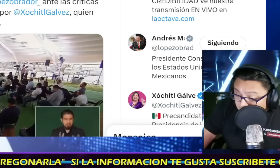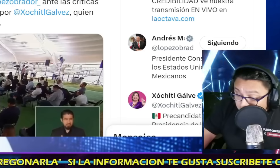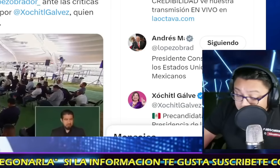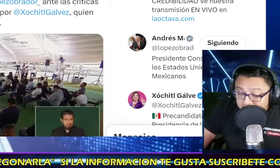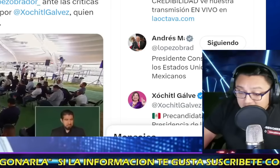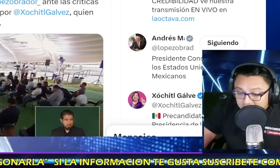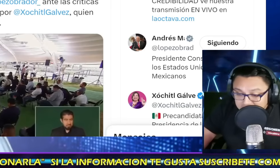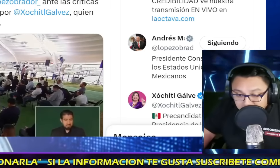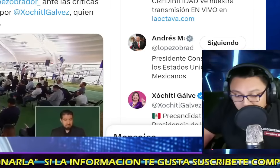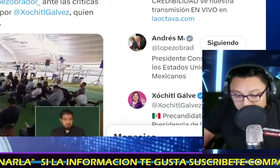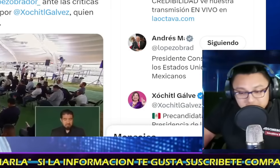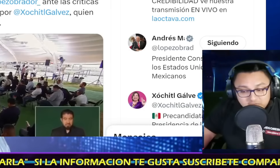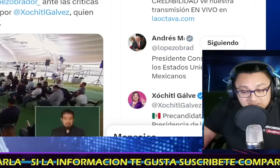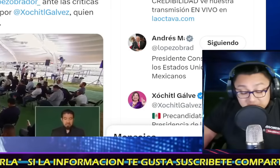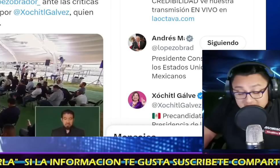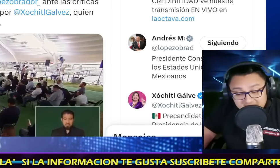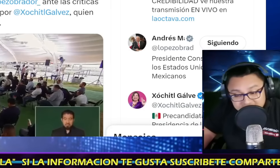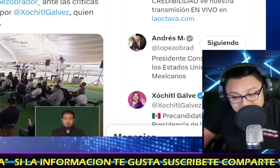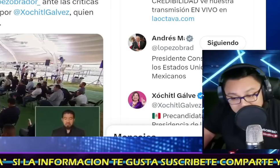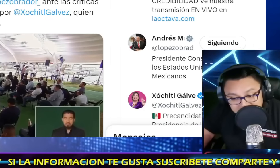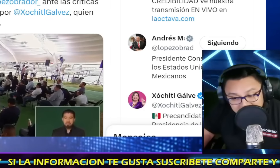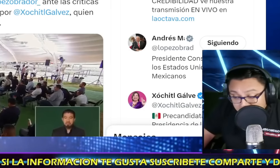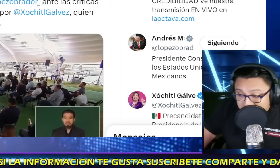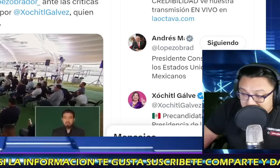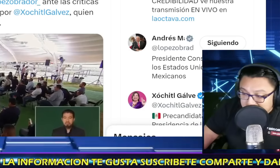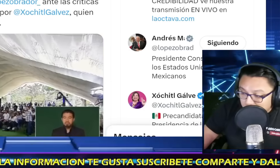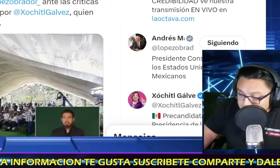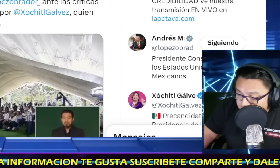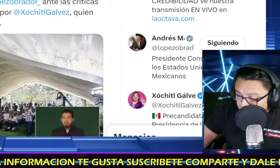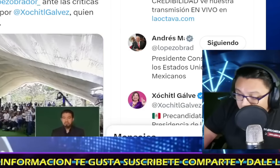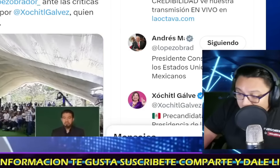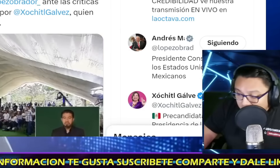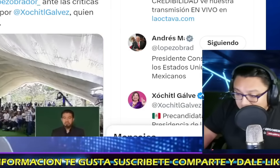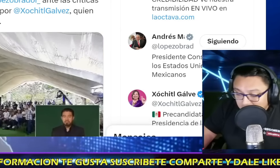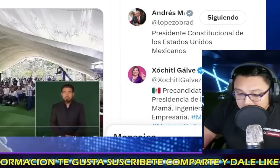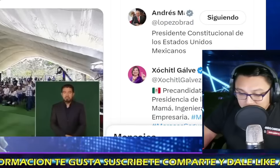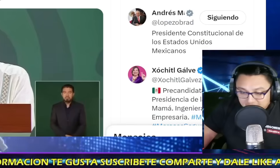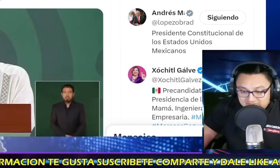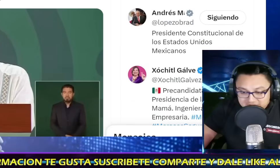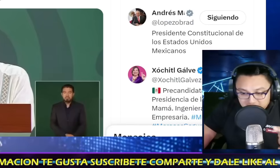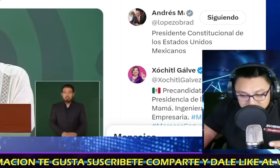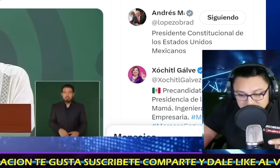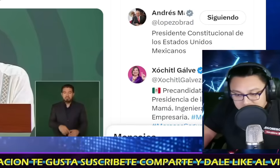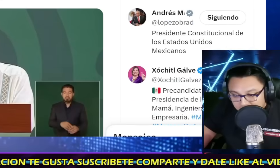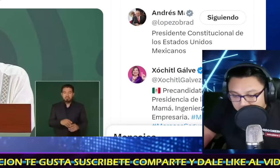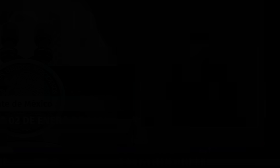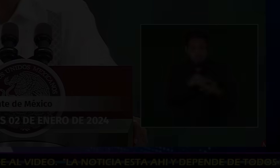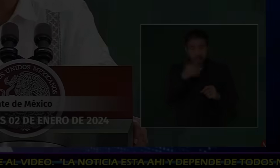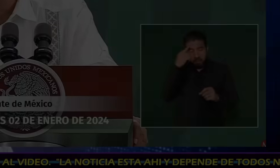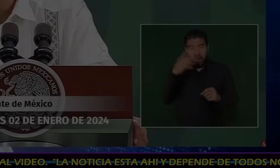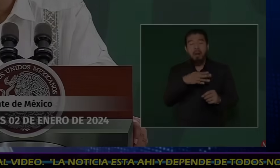estimados pregoneros. Esto fue lo que respondió a las mentiras de Xochitl Gálvez y de esta oposición en nuestro país. Vamos a